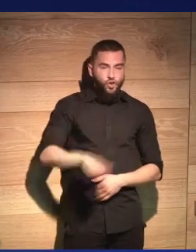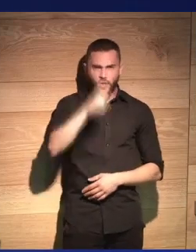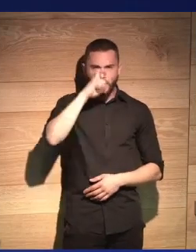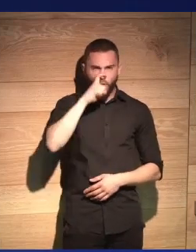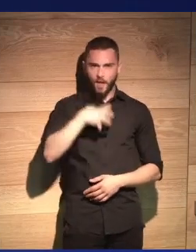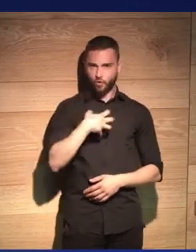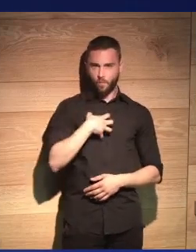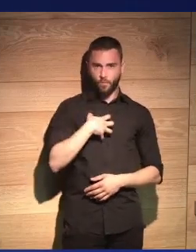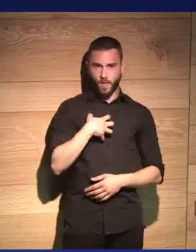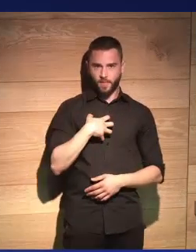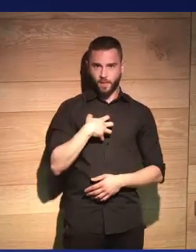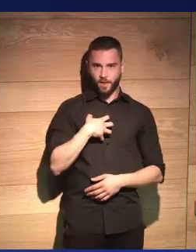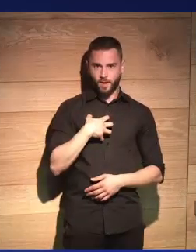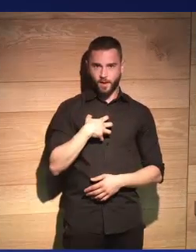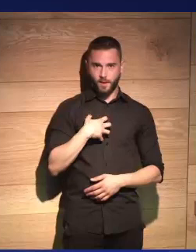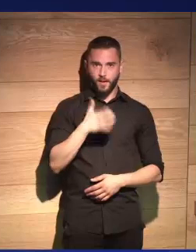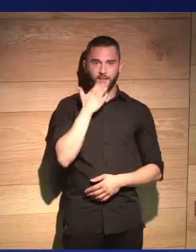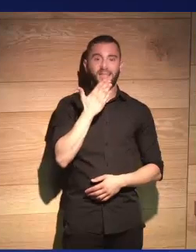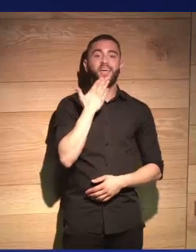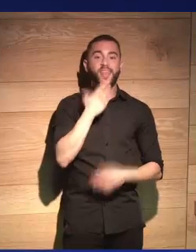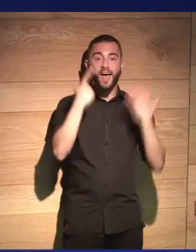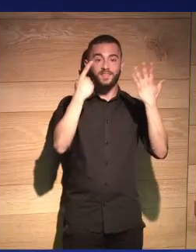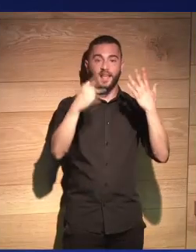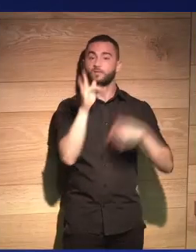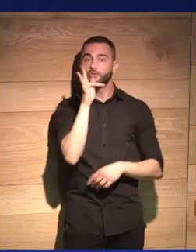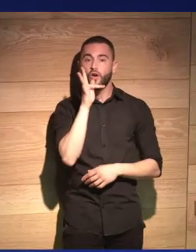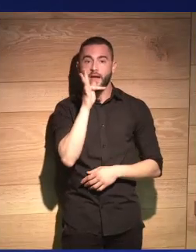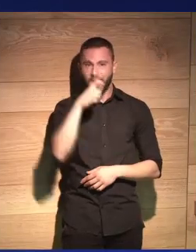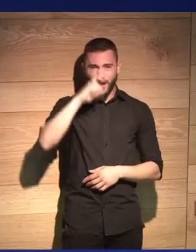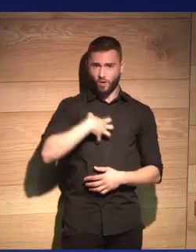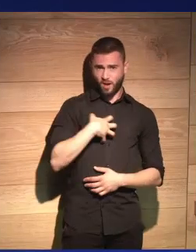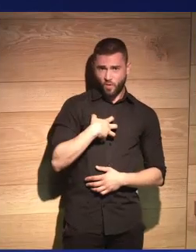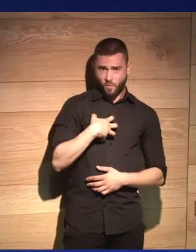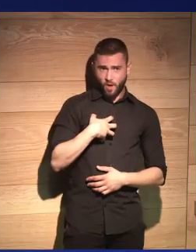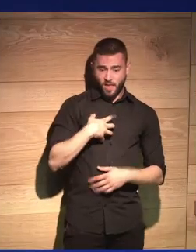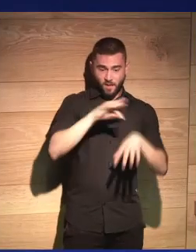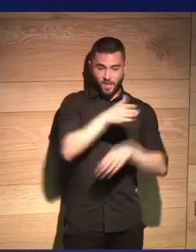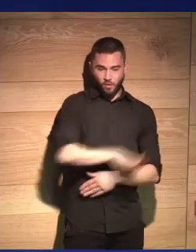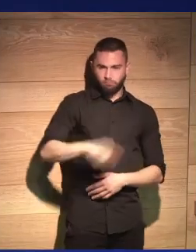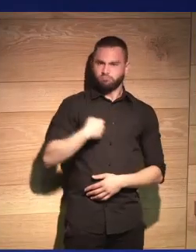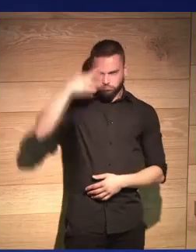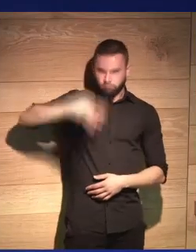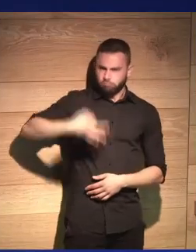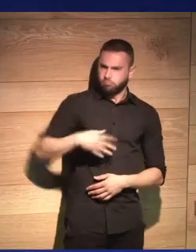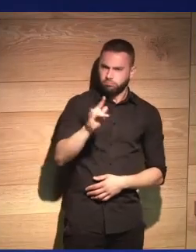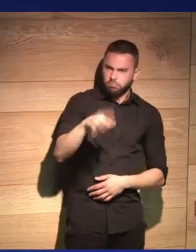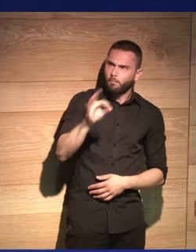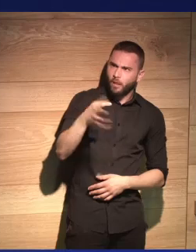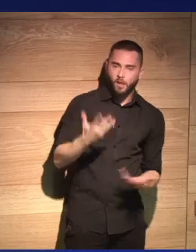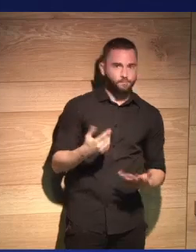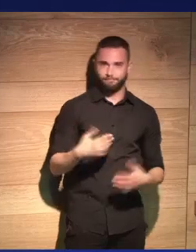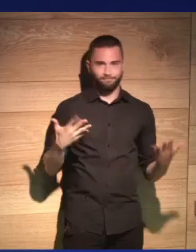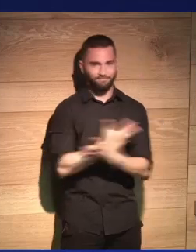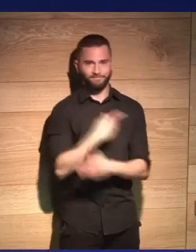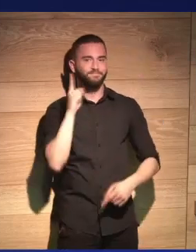recuerdos antes de que cumplan 6 años realmente, el niño está convencido de esto, decide documentar para